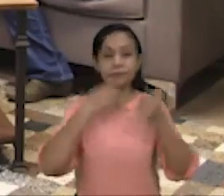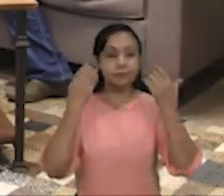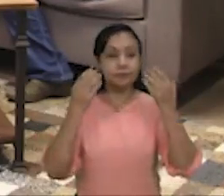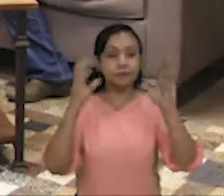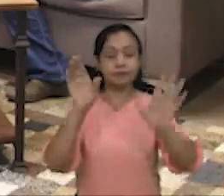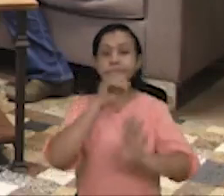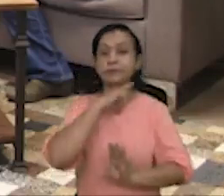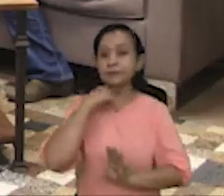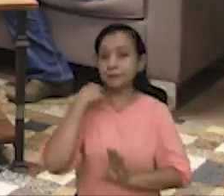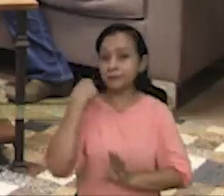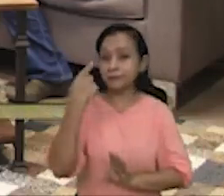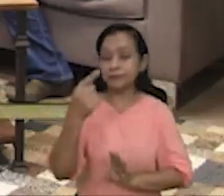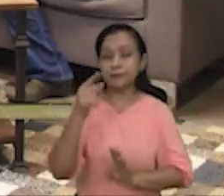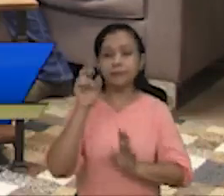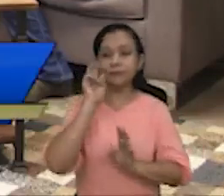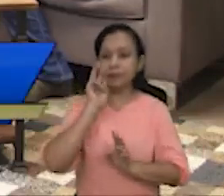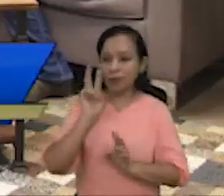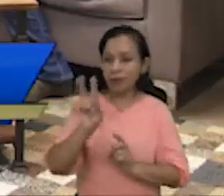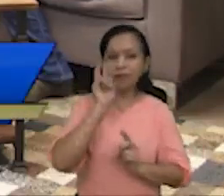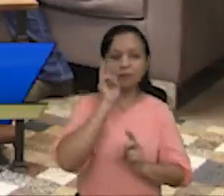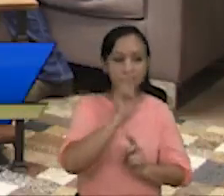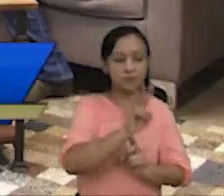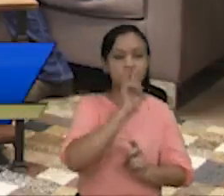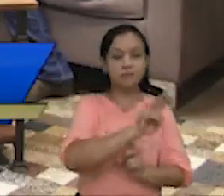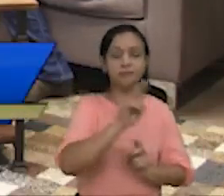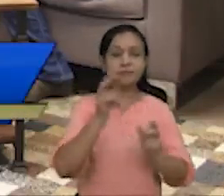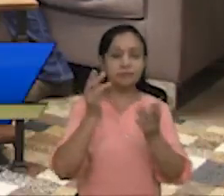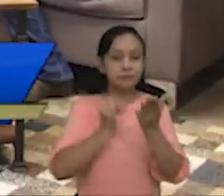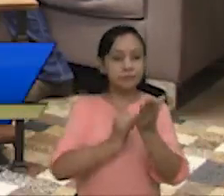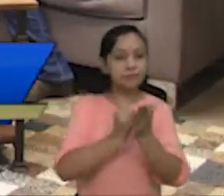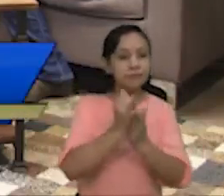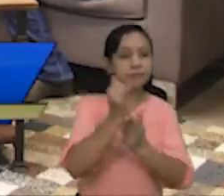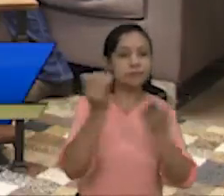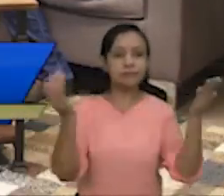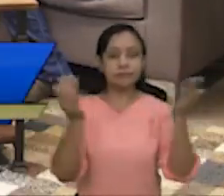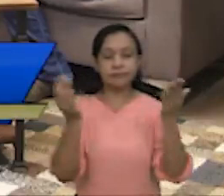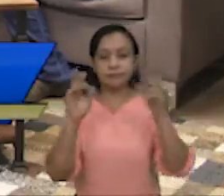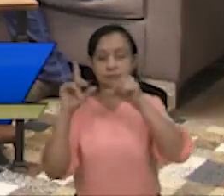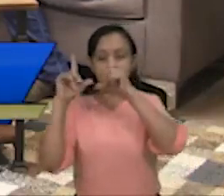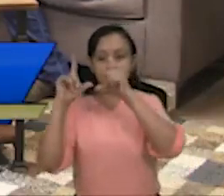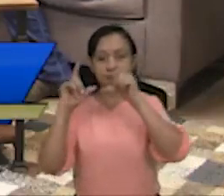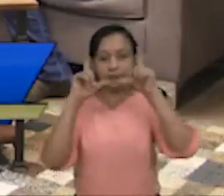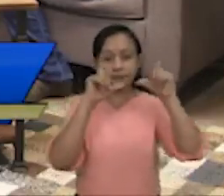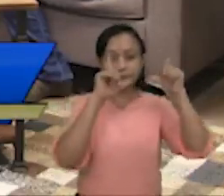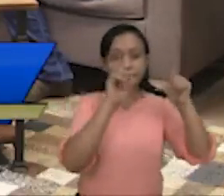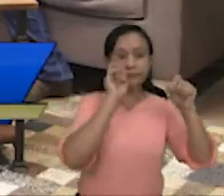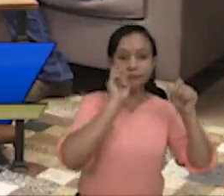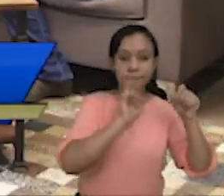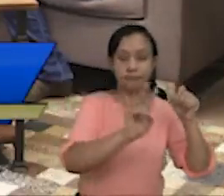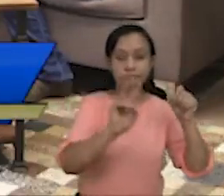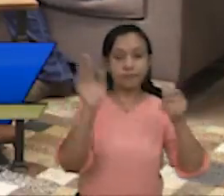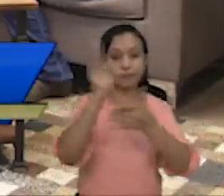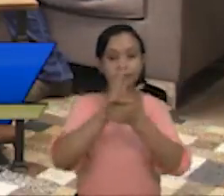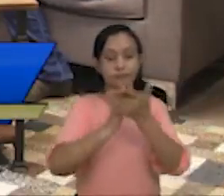la verdad está en las evidencias, la verdad está en las investigaciones, la verdad está en la fotografía, la verdad está en la imagen, pero muchas